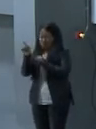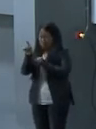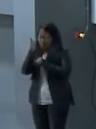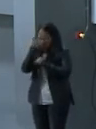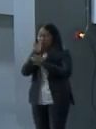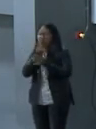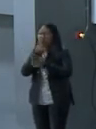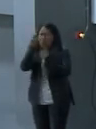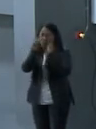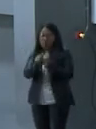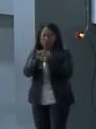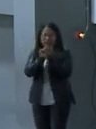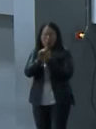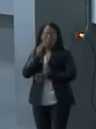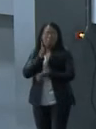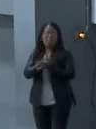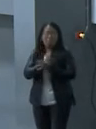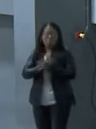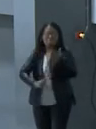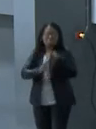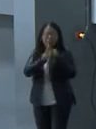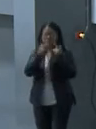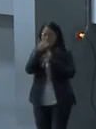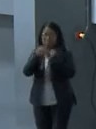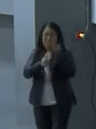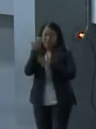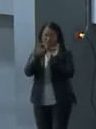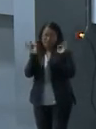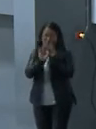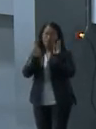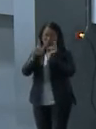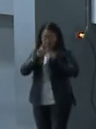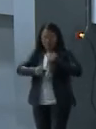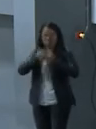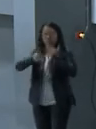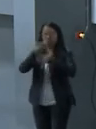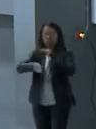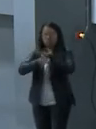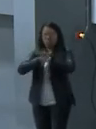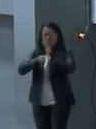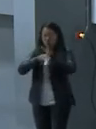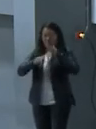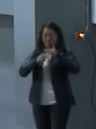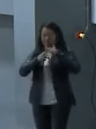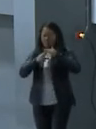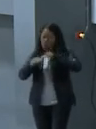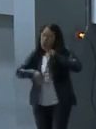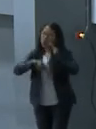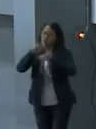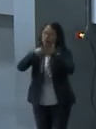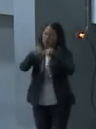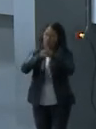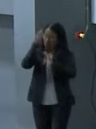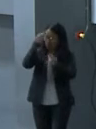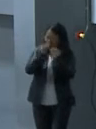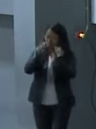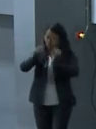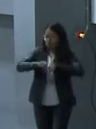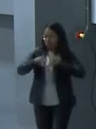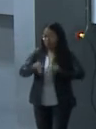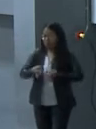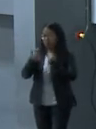la negociación sí está suspendida y no ha iniciado. Y lo que esperamos es que se proceda a la negociación para dar cumplimiento a los acuerdos. Gracias.